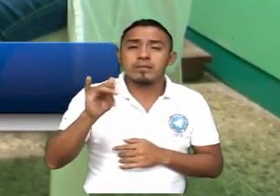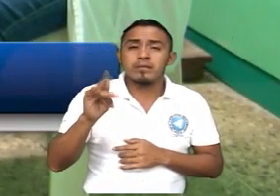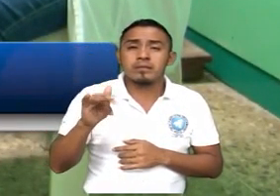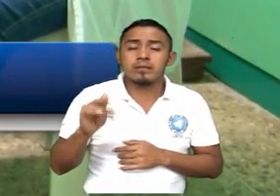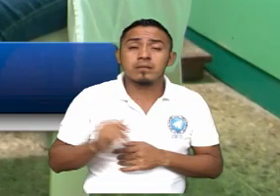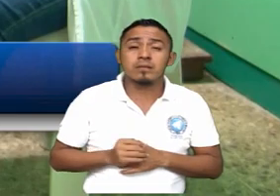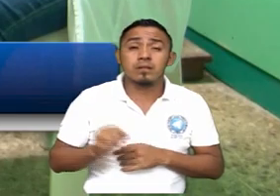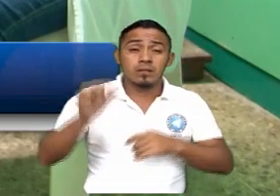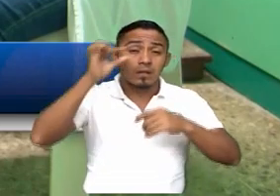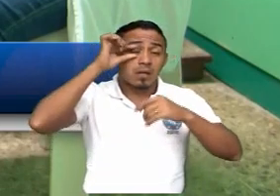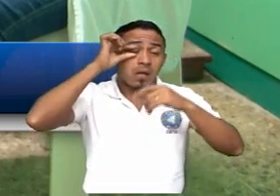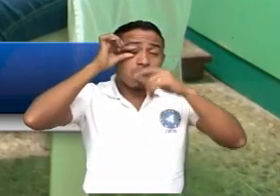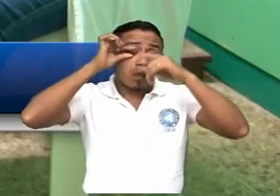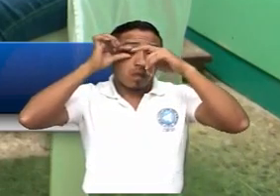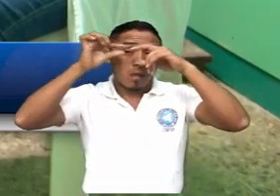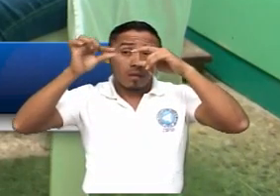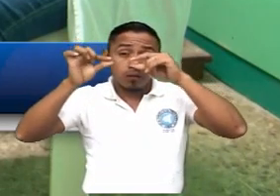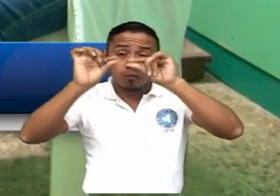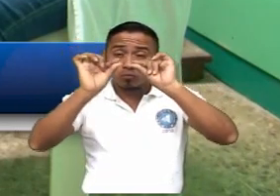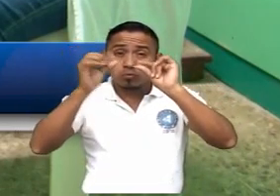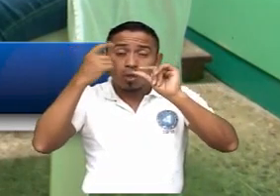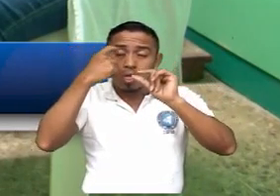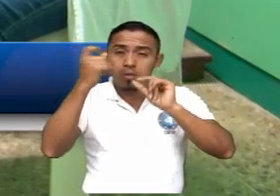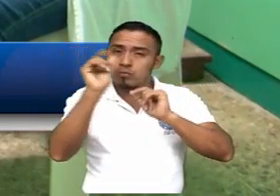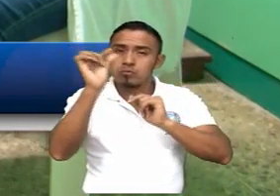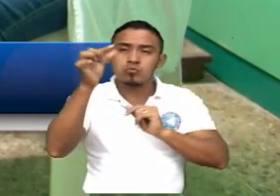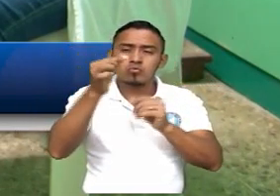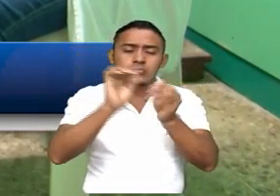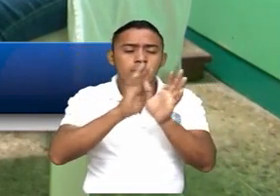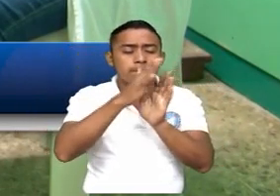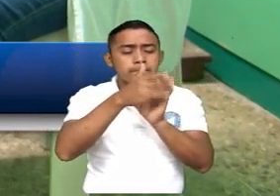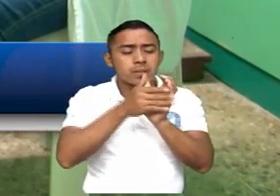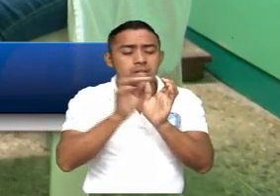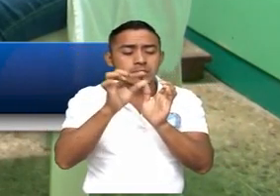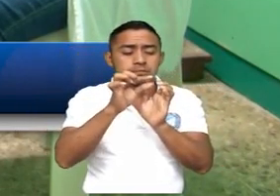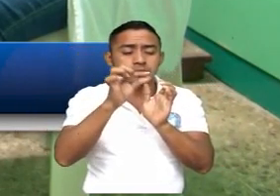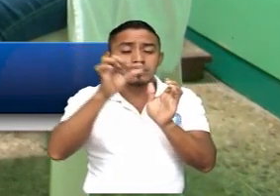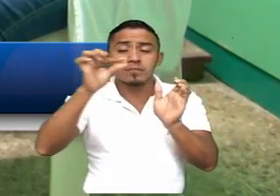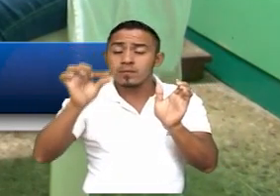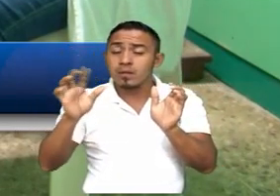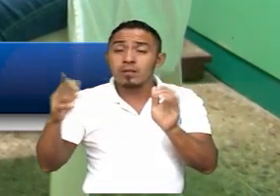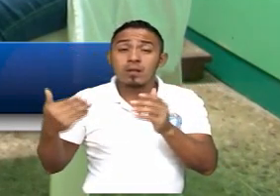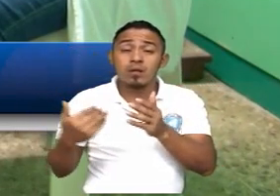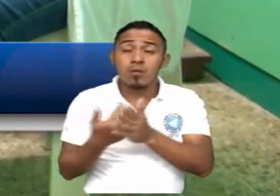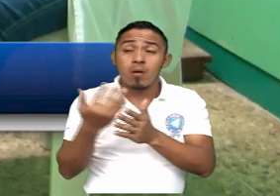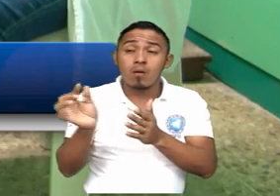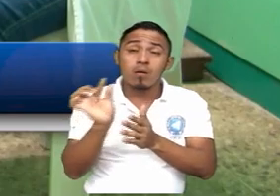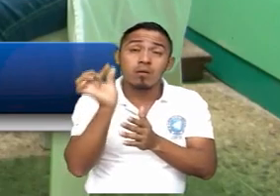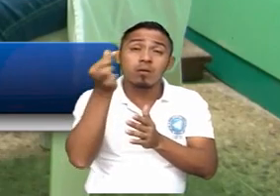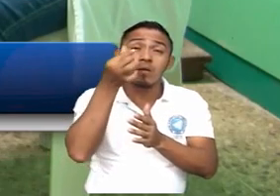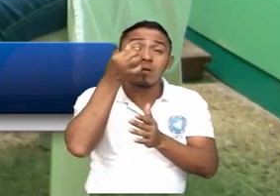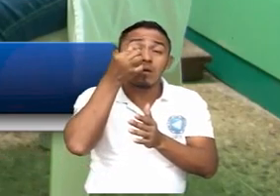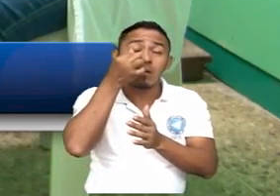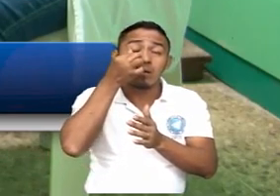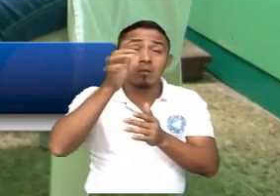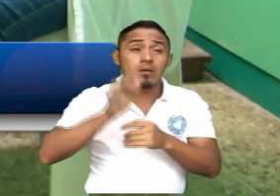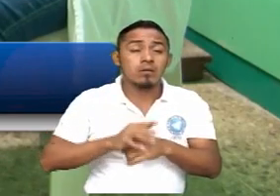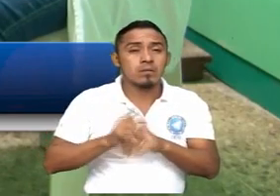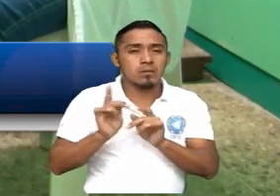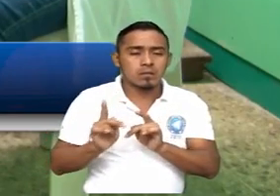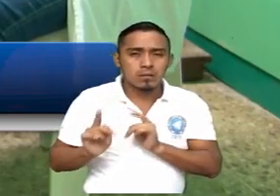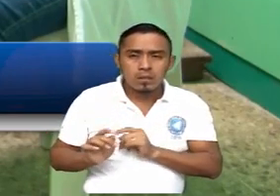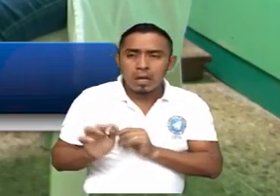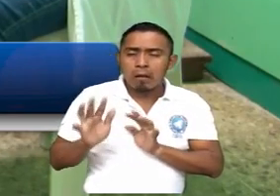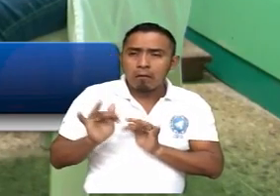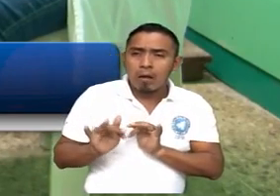Y le ponen. Y le ponemos en lugar un lente intraocular. Un lente. Un sustituto de él. ¿Qué material? Los pacientes piensan que porque operas